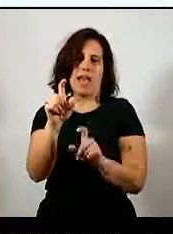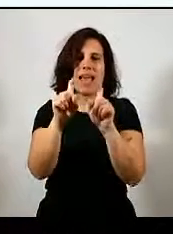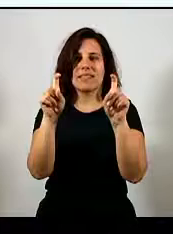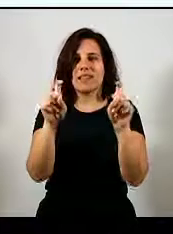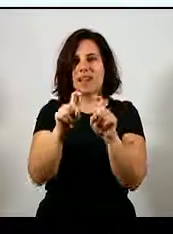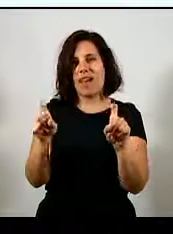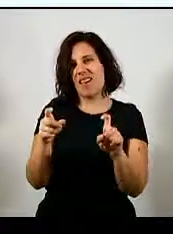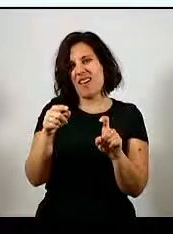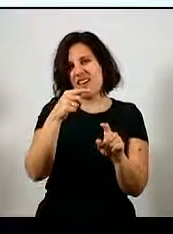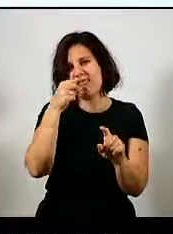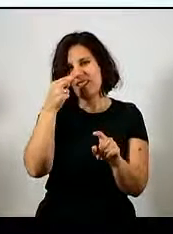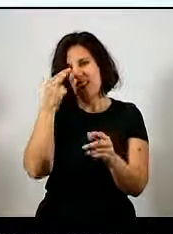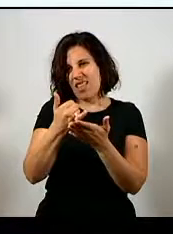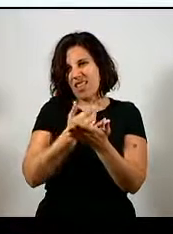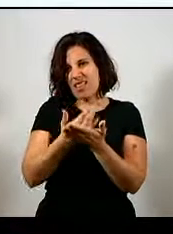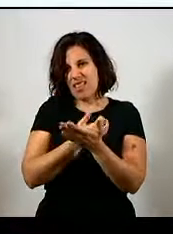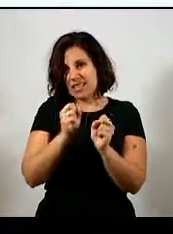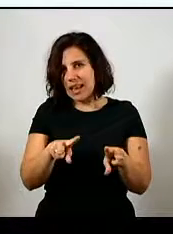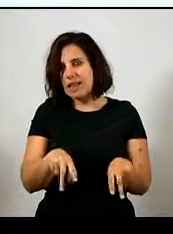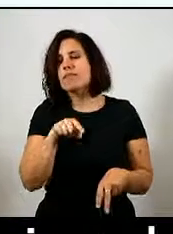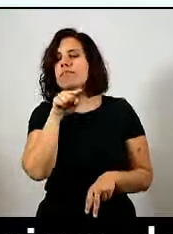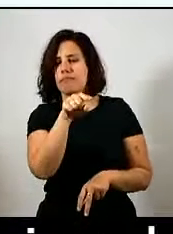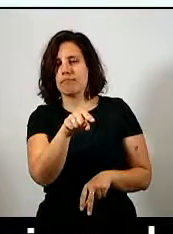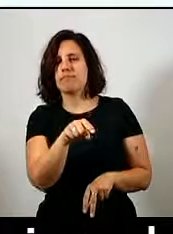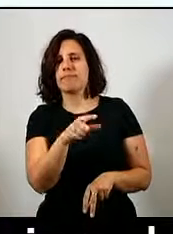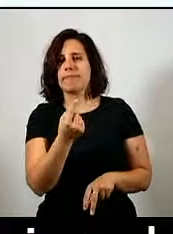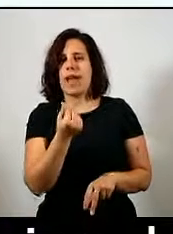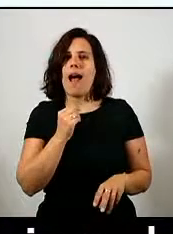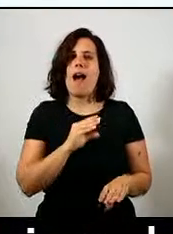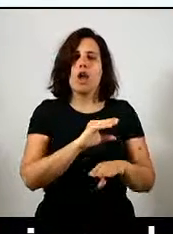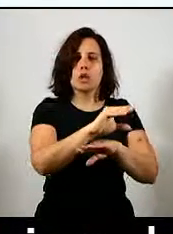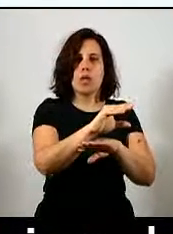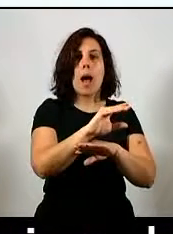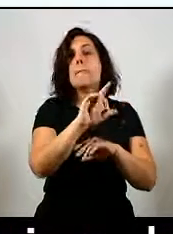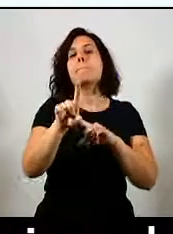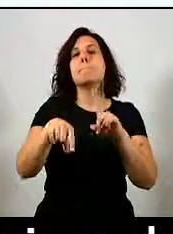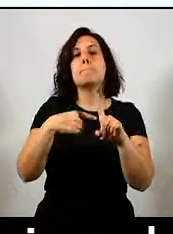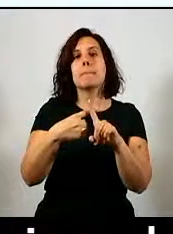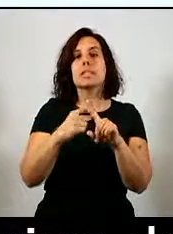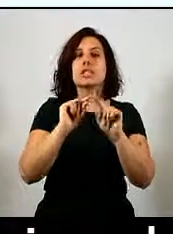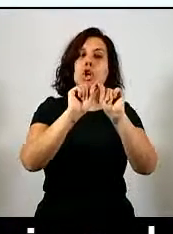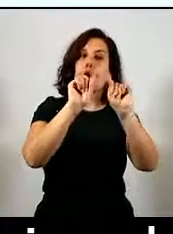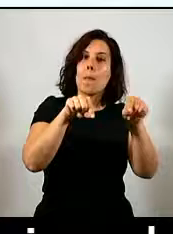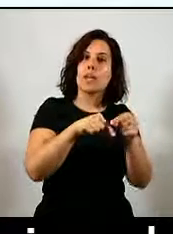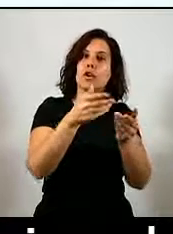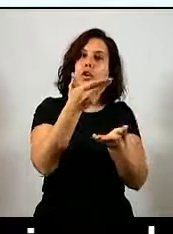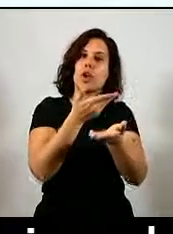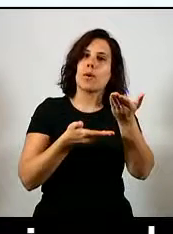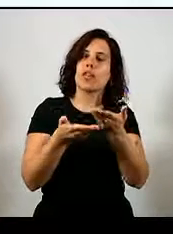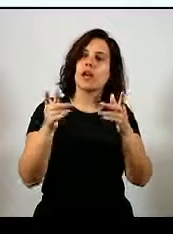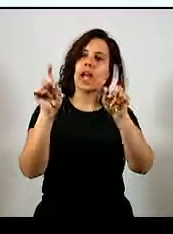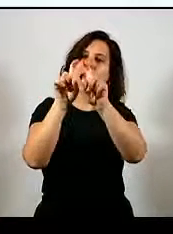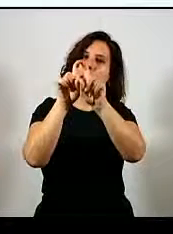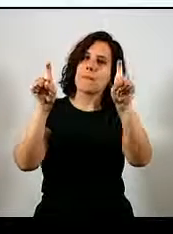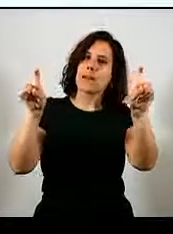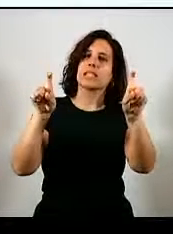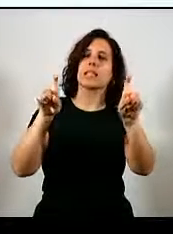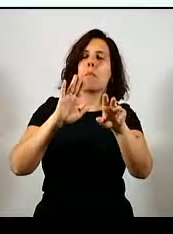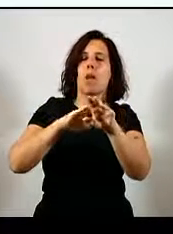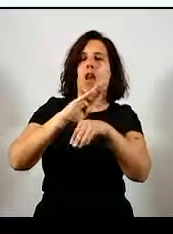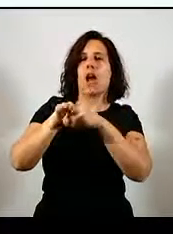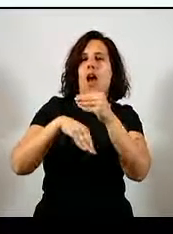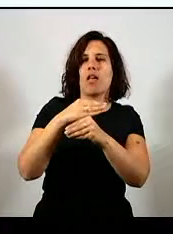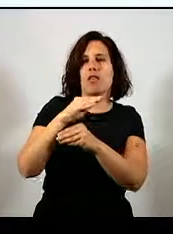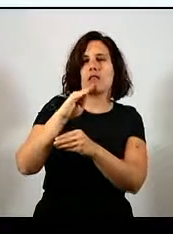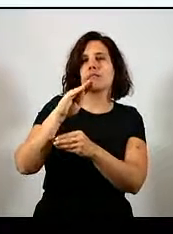las beneficiarias de las ayudas y que serán las que suscriban un convenio de colaboración con la empresa que va a contratar a la persona